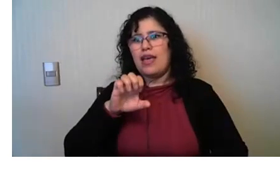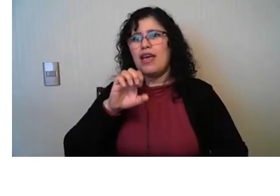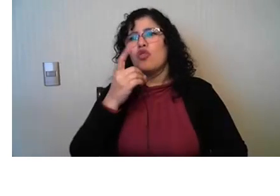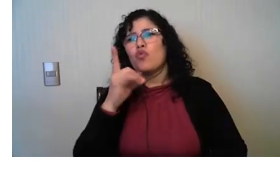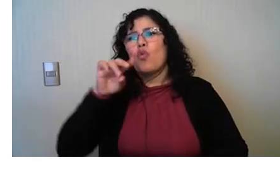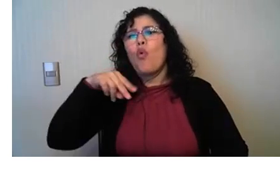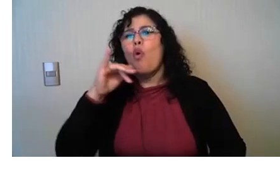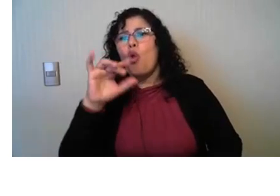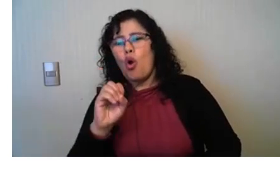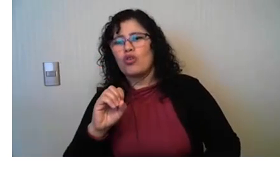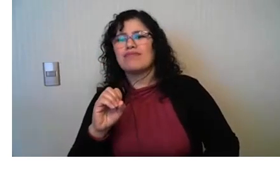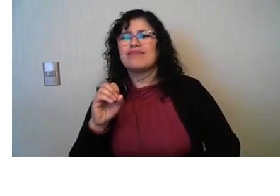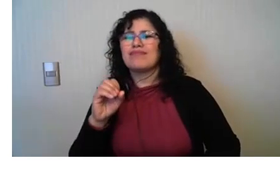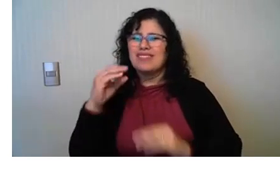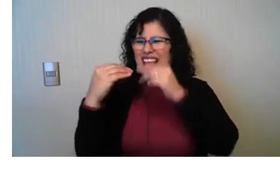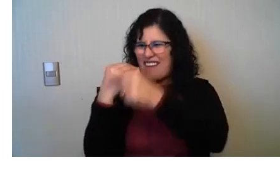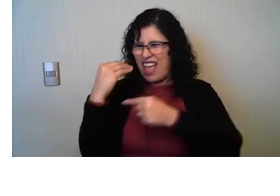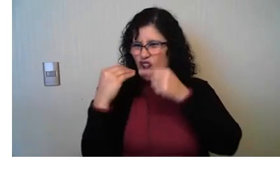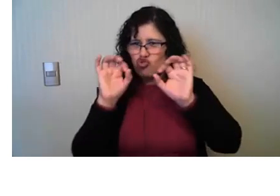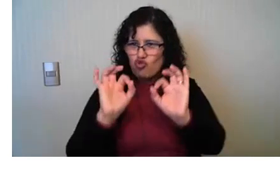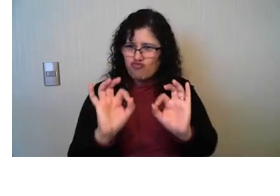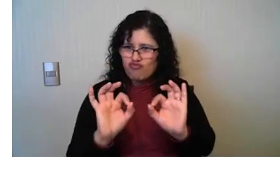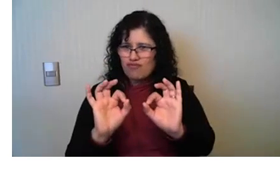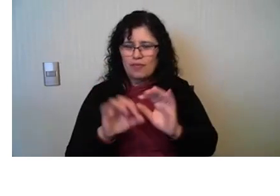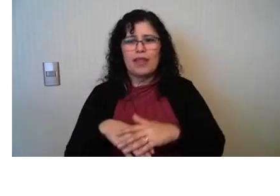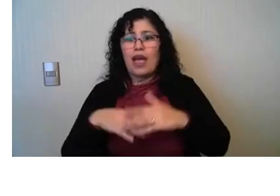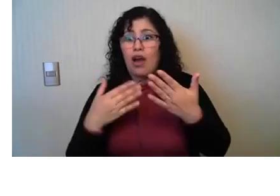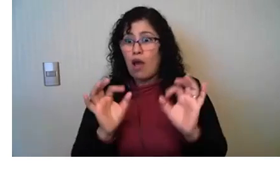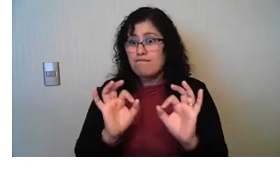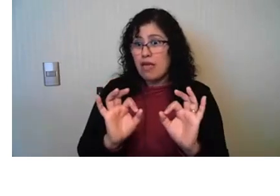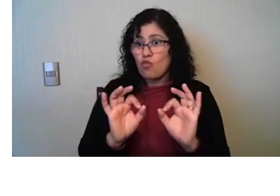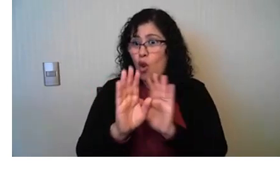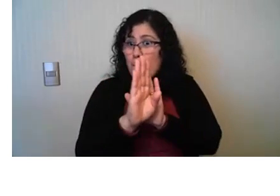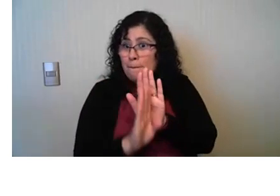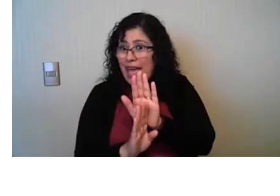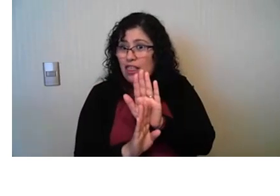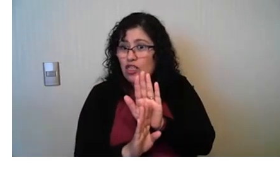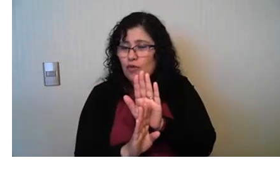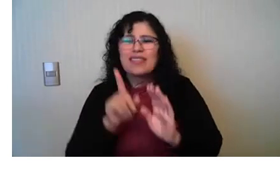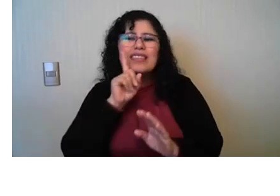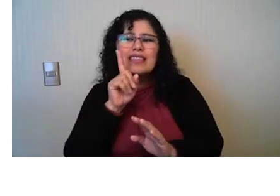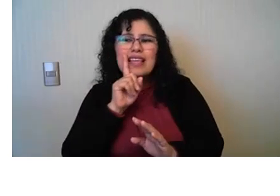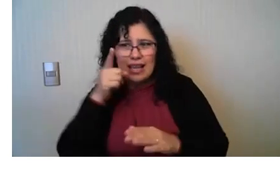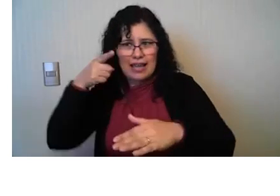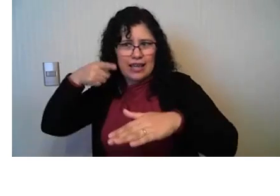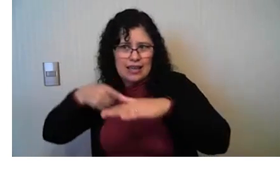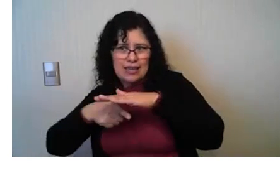cerebelosos. Mencionarles que el pedúnculo cerebeloso medio solamente tiene entrada de